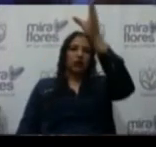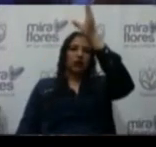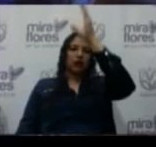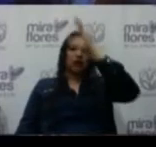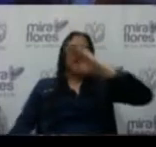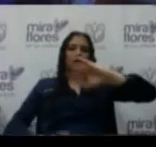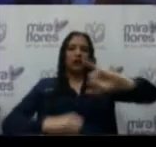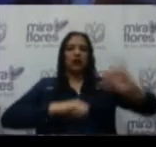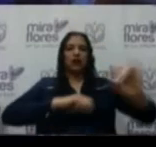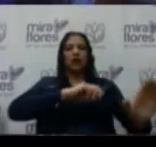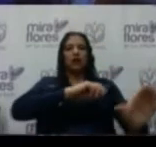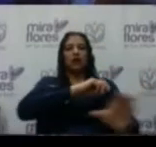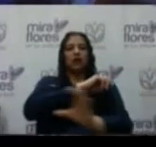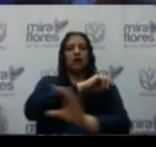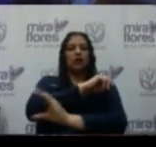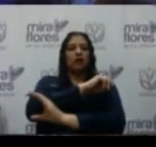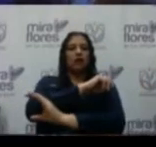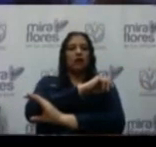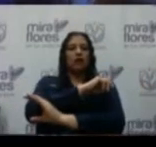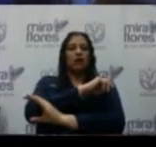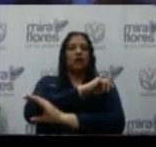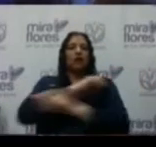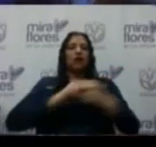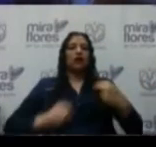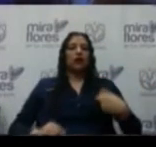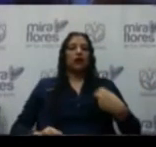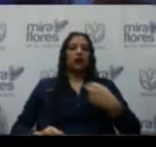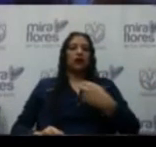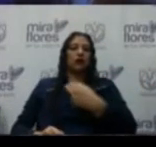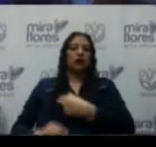que rendimos al Dios de Jacob.